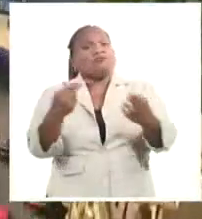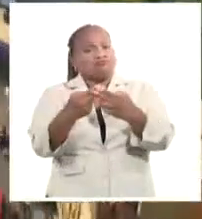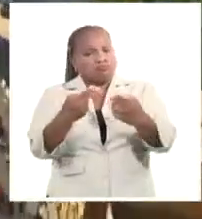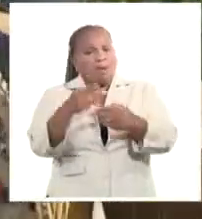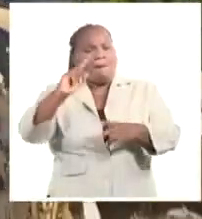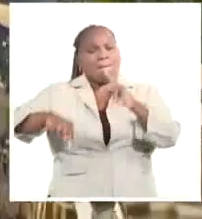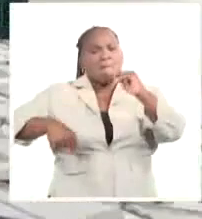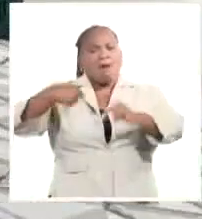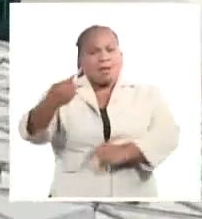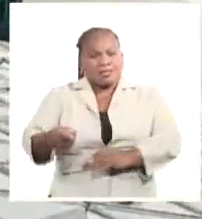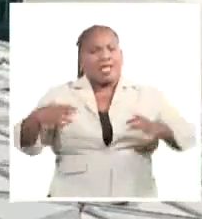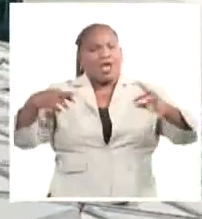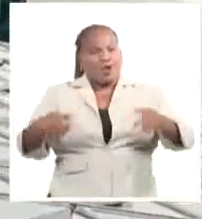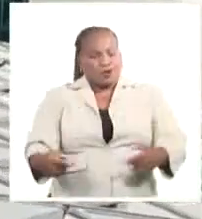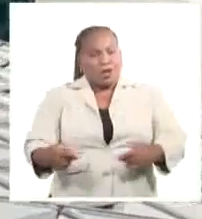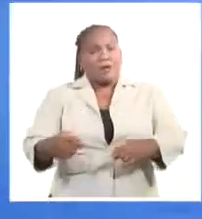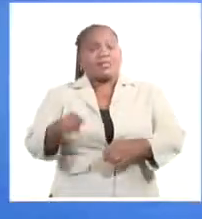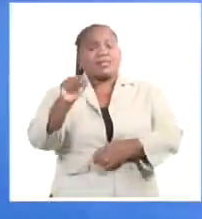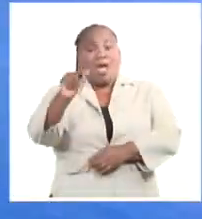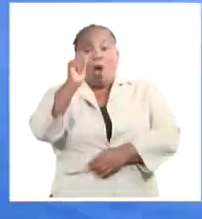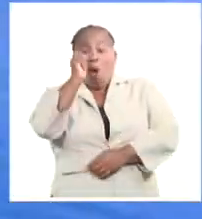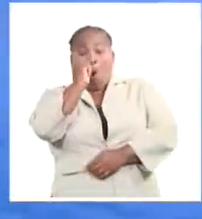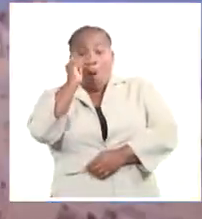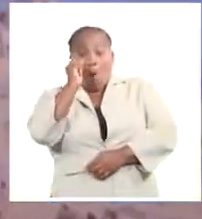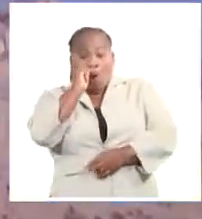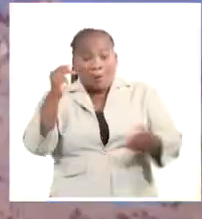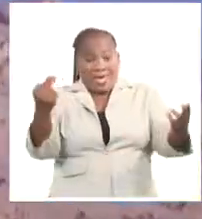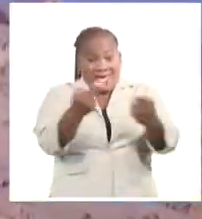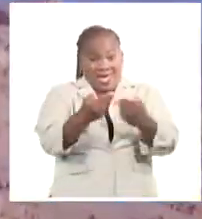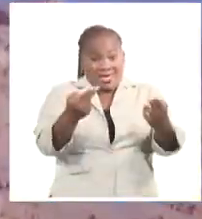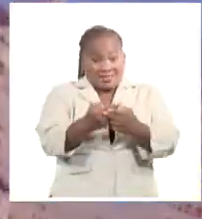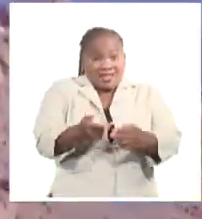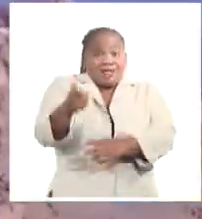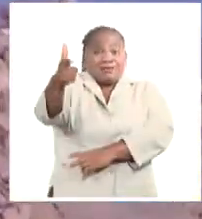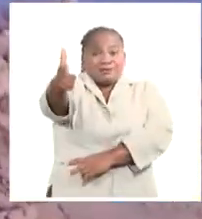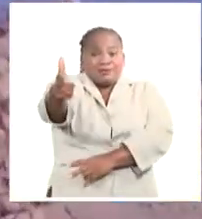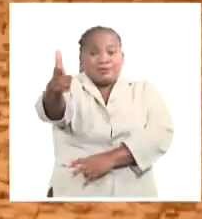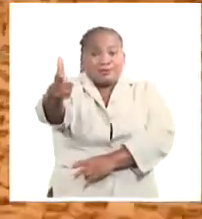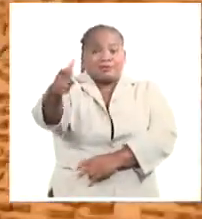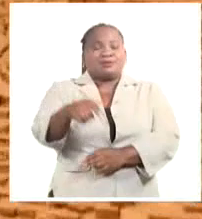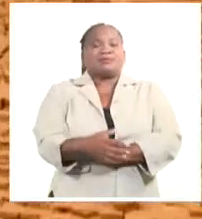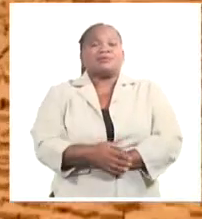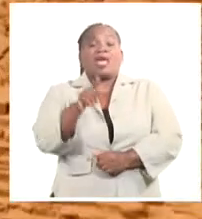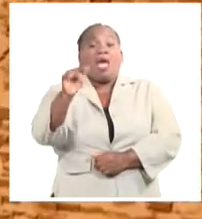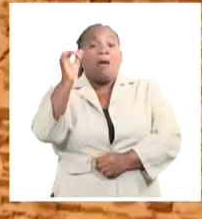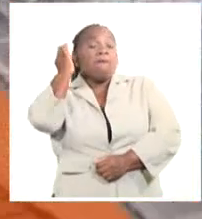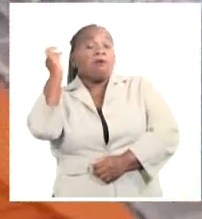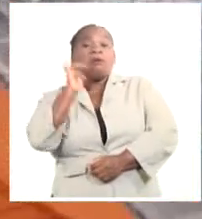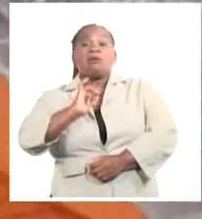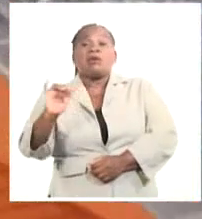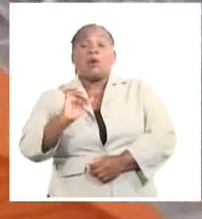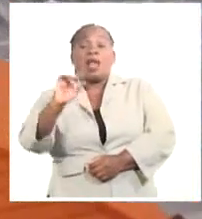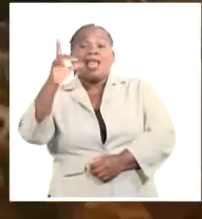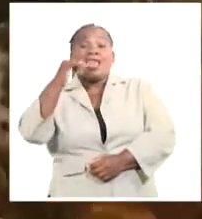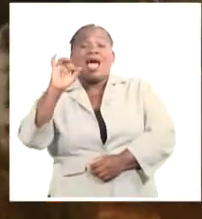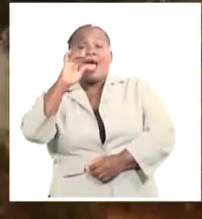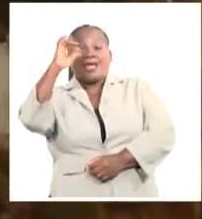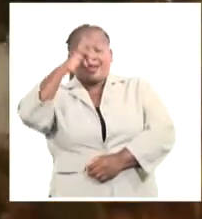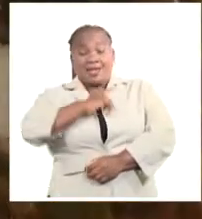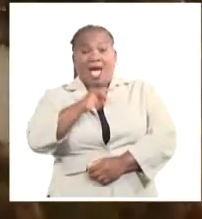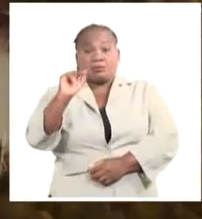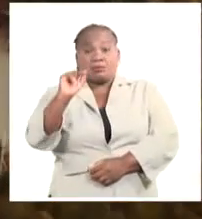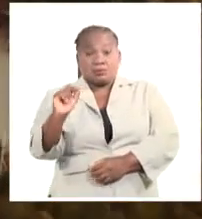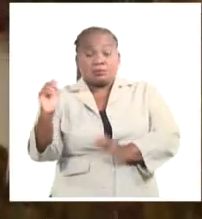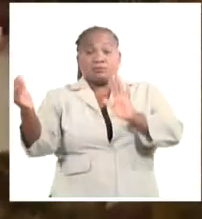Mañana continuará esta especialidad entre hombres con la segunda fase de clasificación. En igual modalidad entre mujeres, Laina Pérez terminó hoy en el